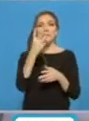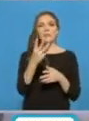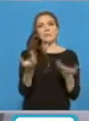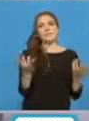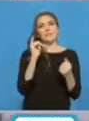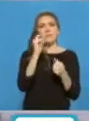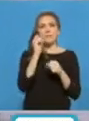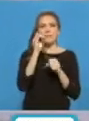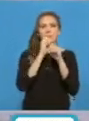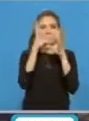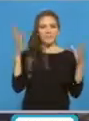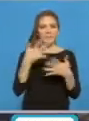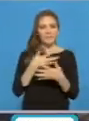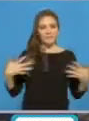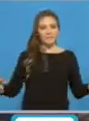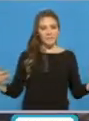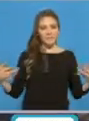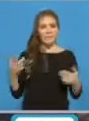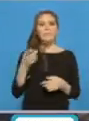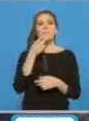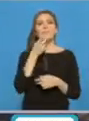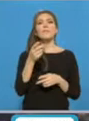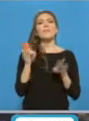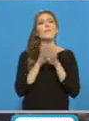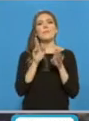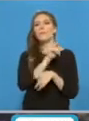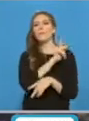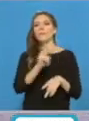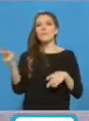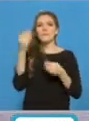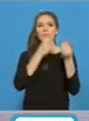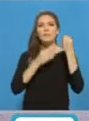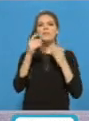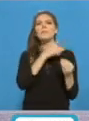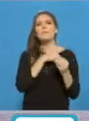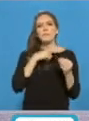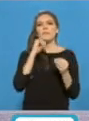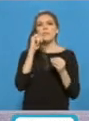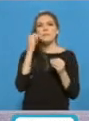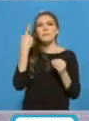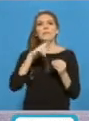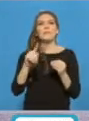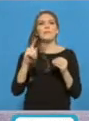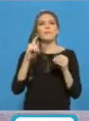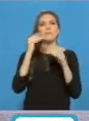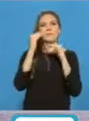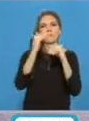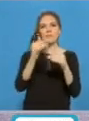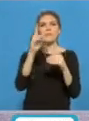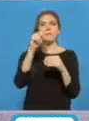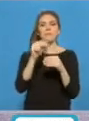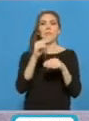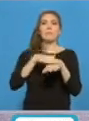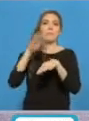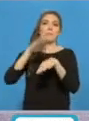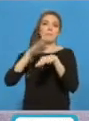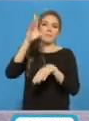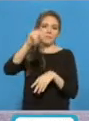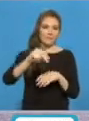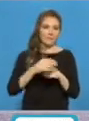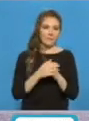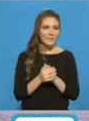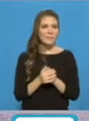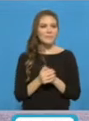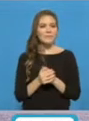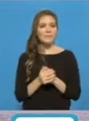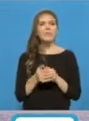ya. Entonces, como todo alimento, pues tiene que tener una medida, ¿no? Entonces, y hay que moderarnos, pues son cereales. ¿Cuáles serían entonces